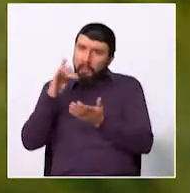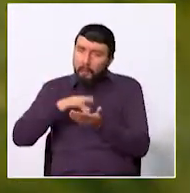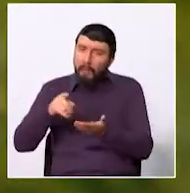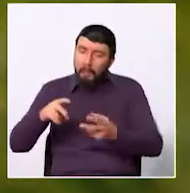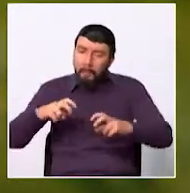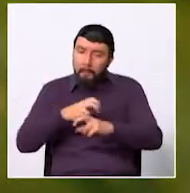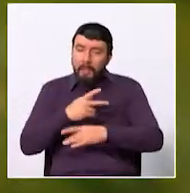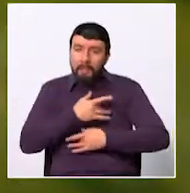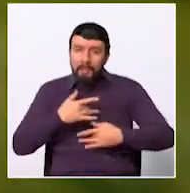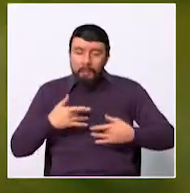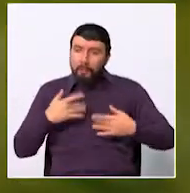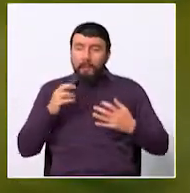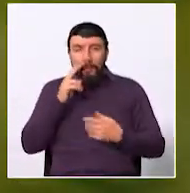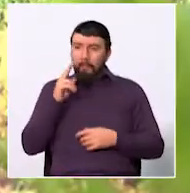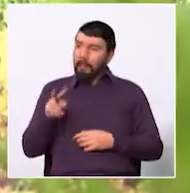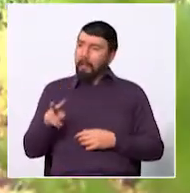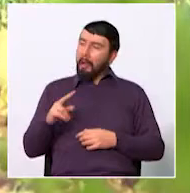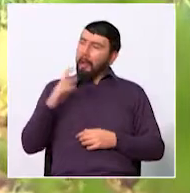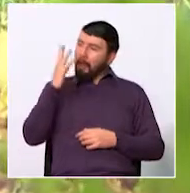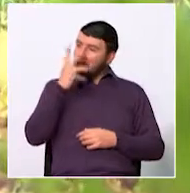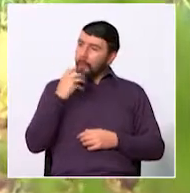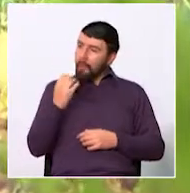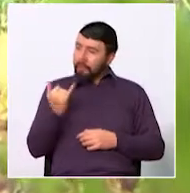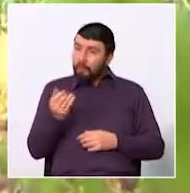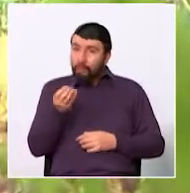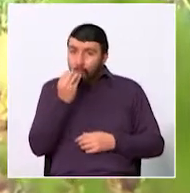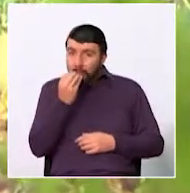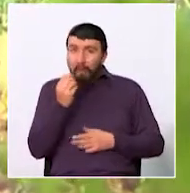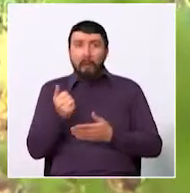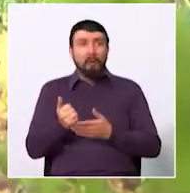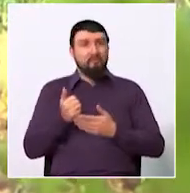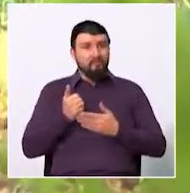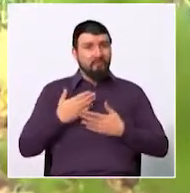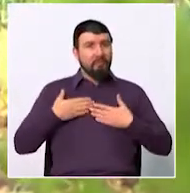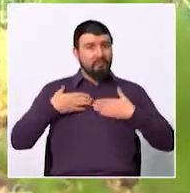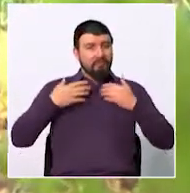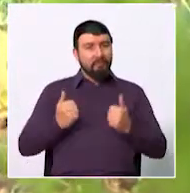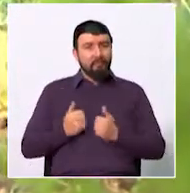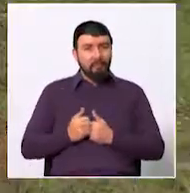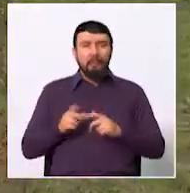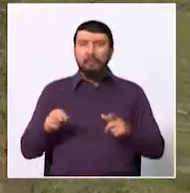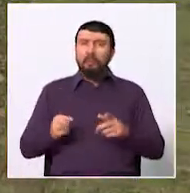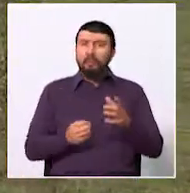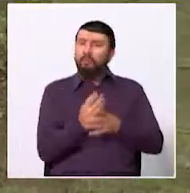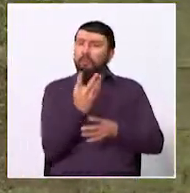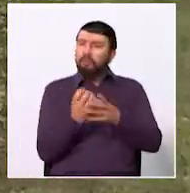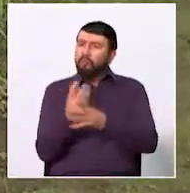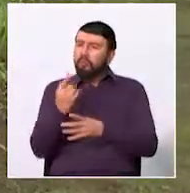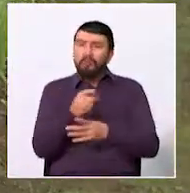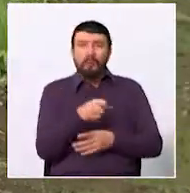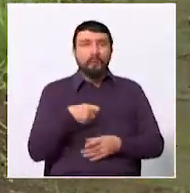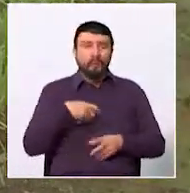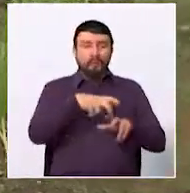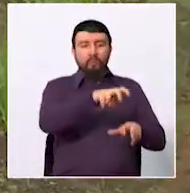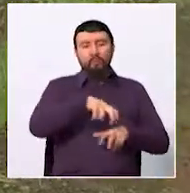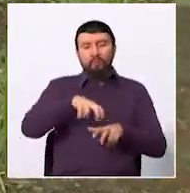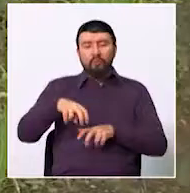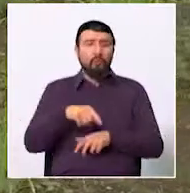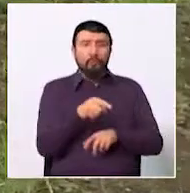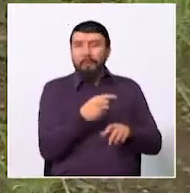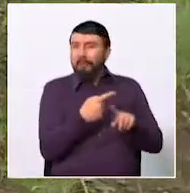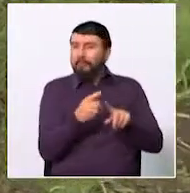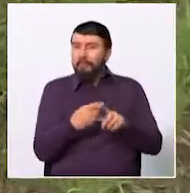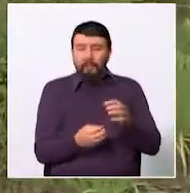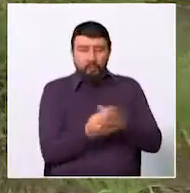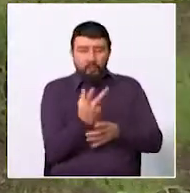concepto de farmacia pura comida y los jardines con sus huertas y la colección de plantas medicinales